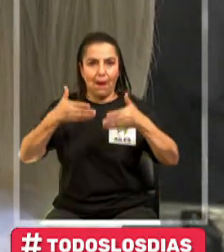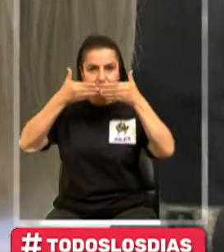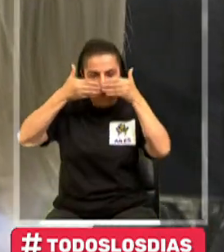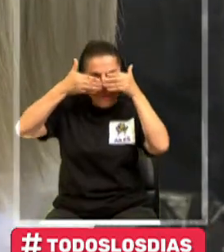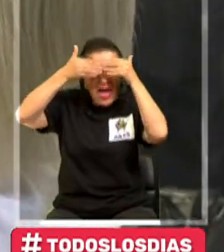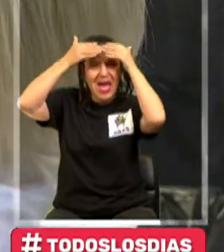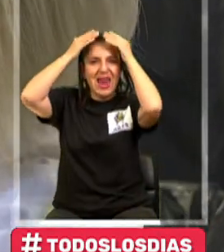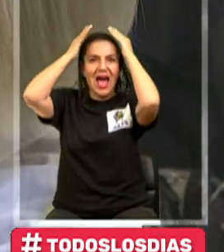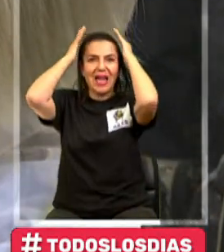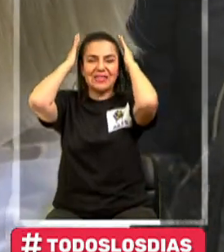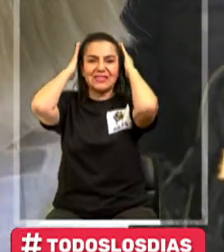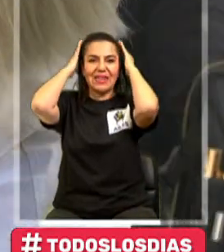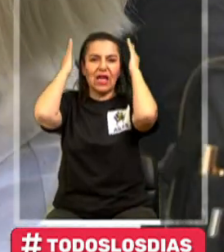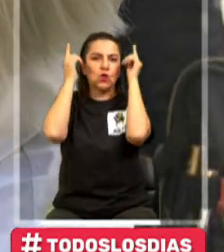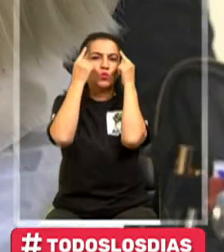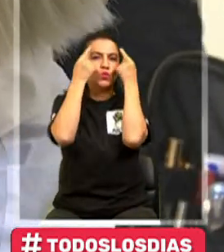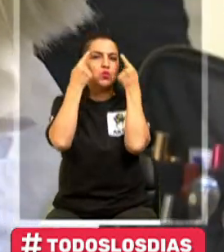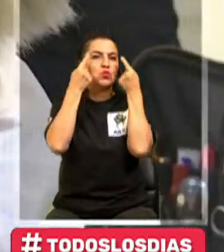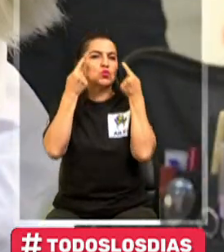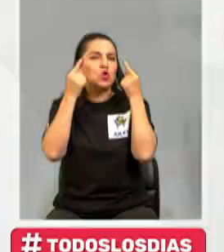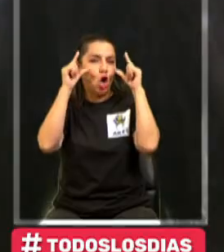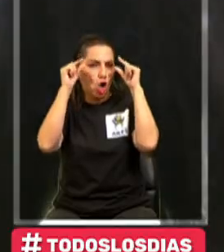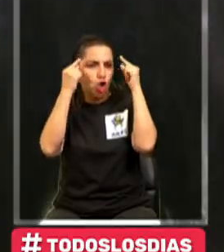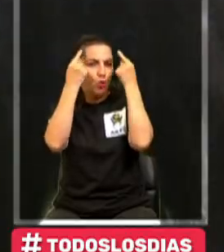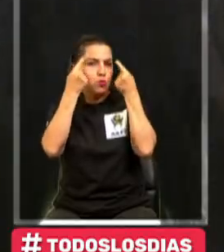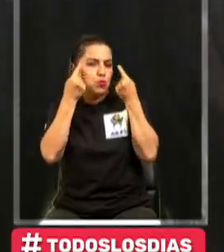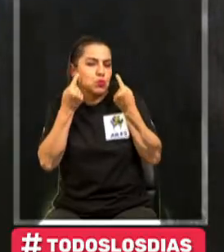pelos caen acá adelante, más crespitos, los más cortos.